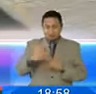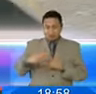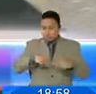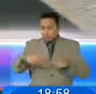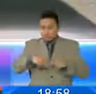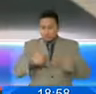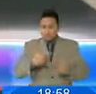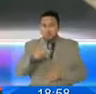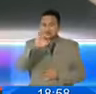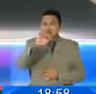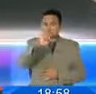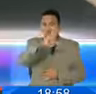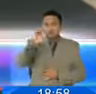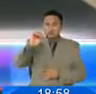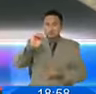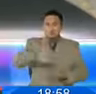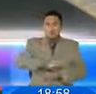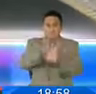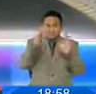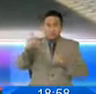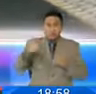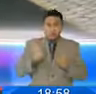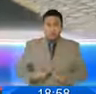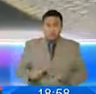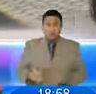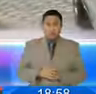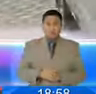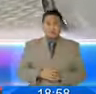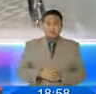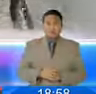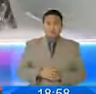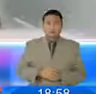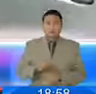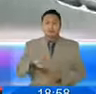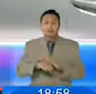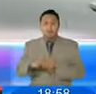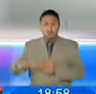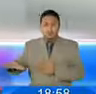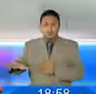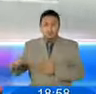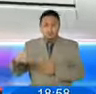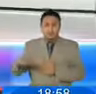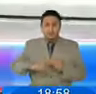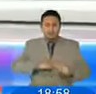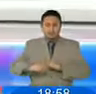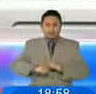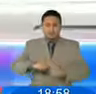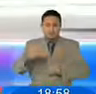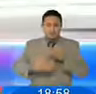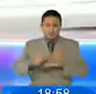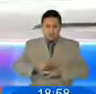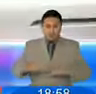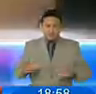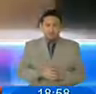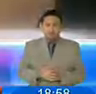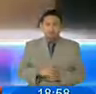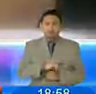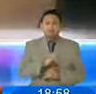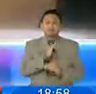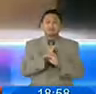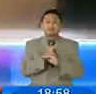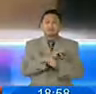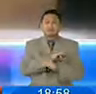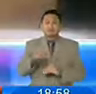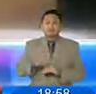de las 99:30 de la mañana el cuerpo de monseñor fue retirado para realizar los trámites judiciales pertinentes mientras que en la iglesia de la